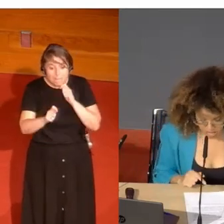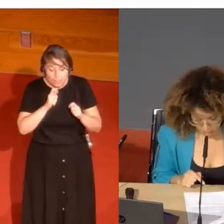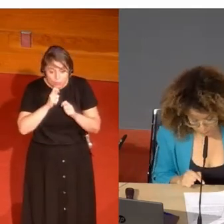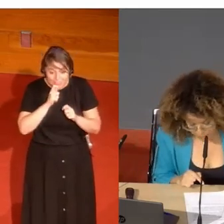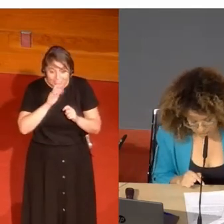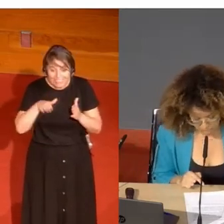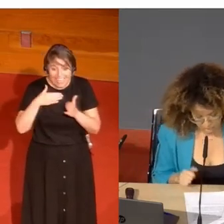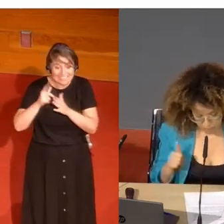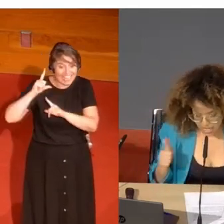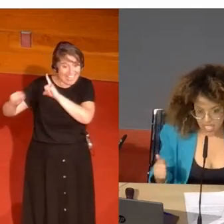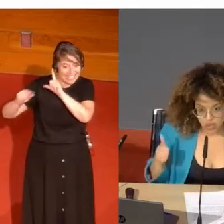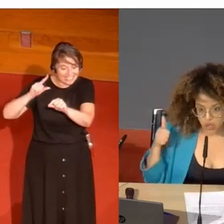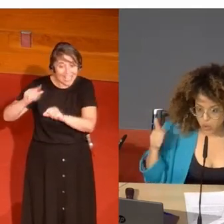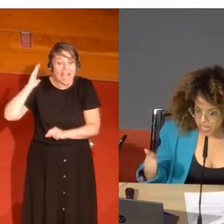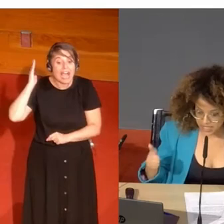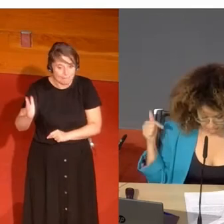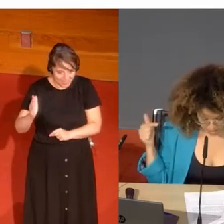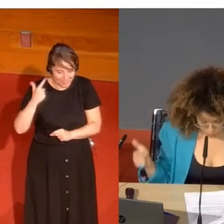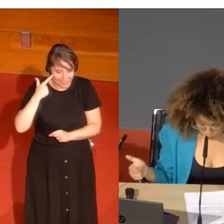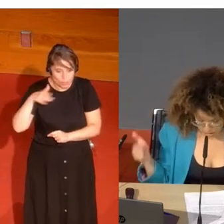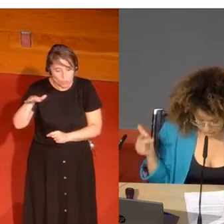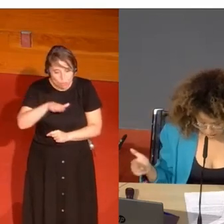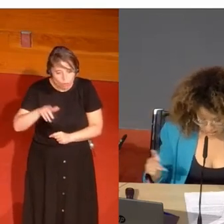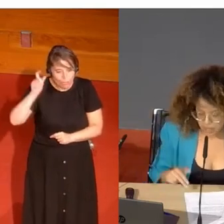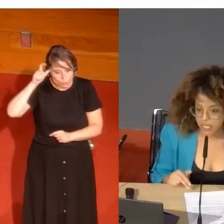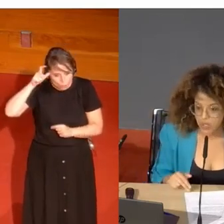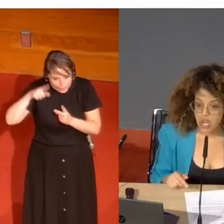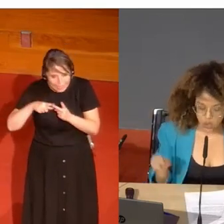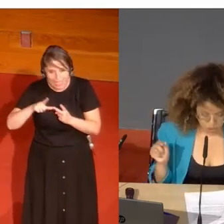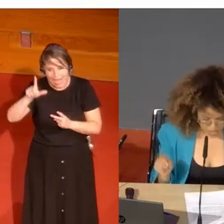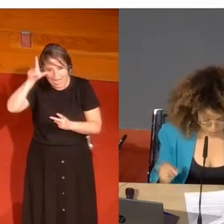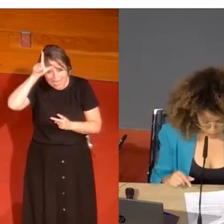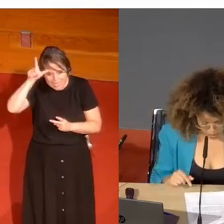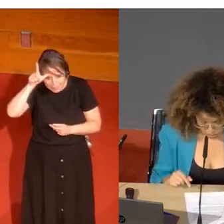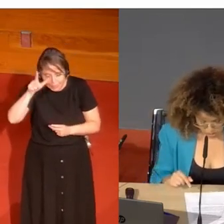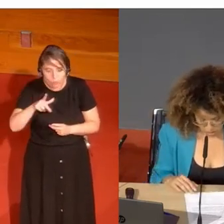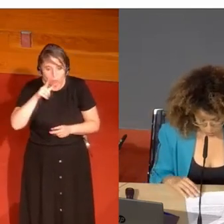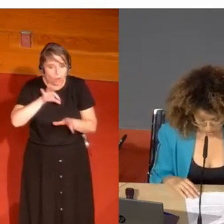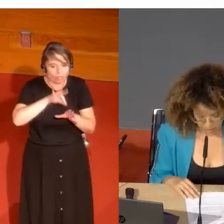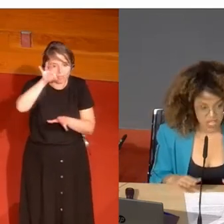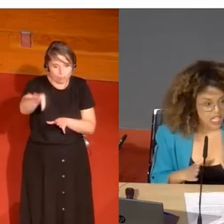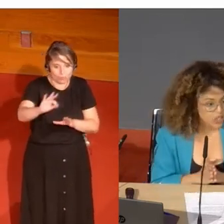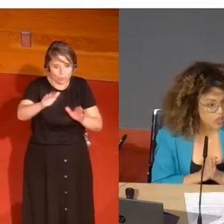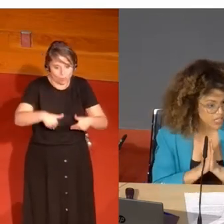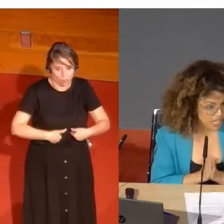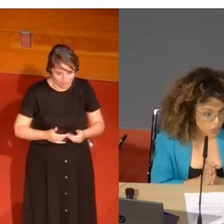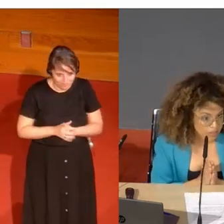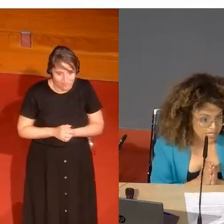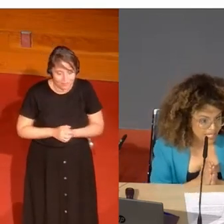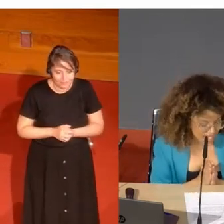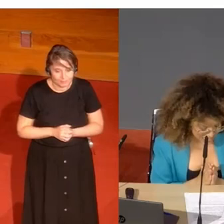exiliados viven amenazados en Jordania en Turquía y en Líbano con ser deportados de vuelta